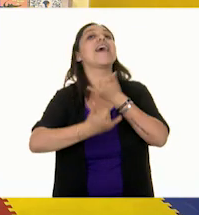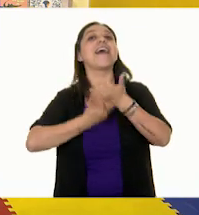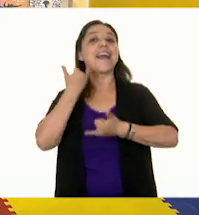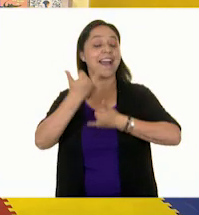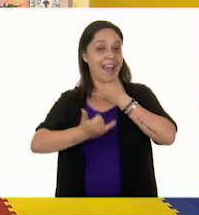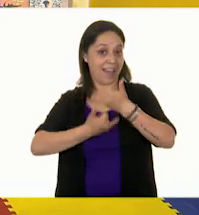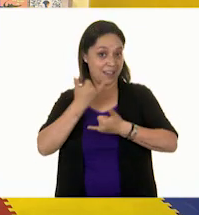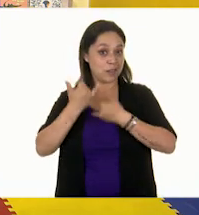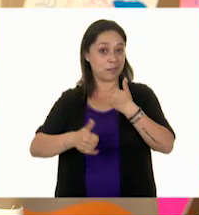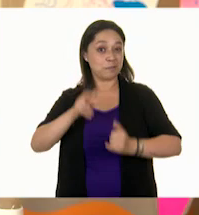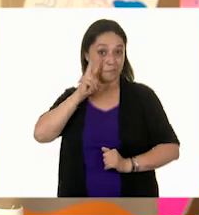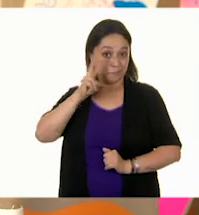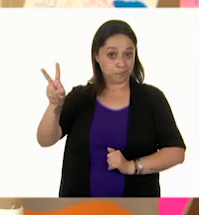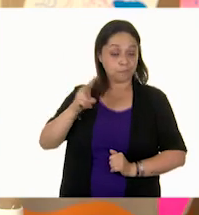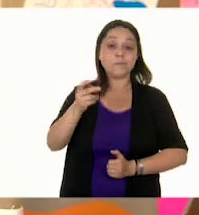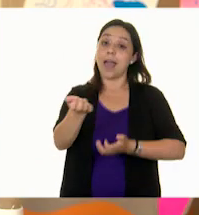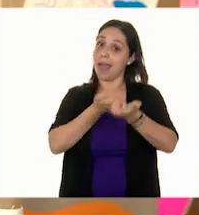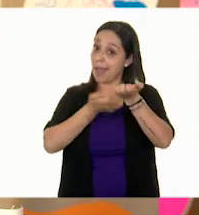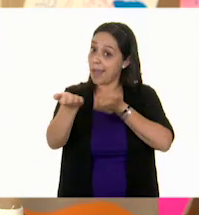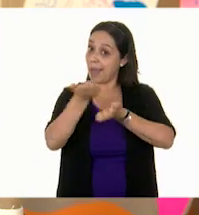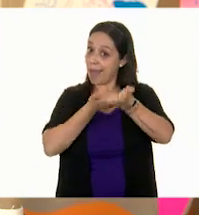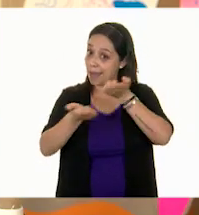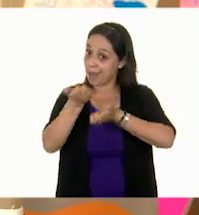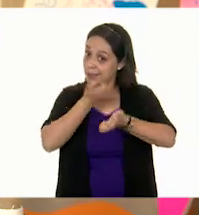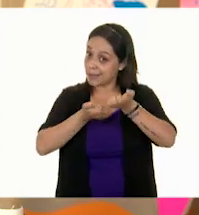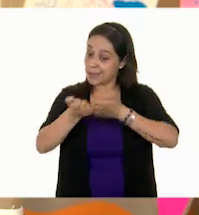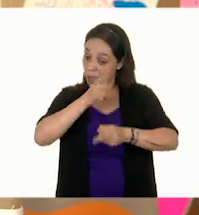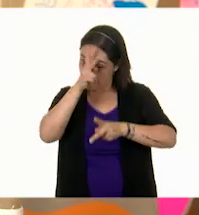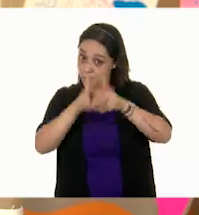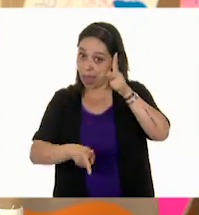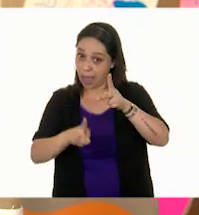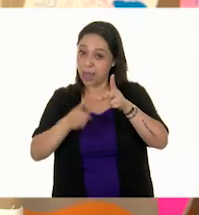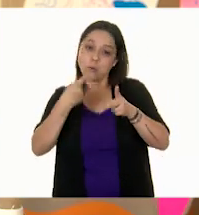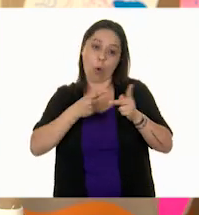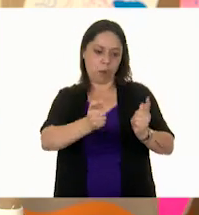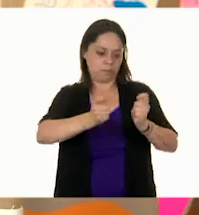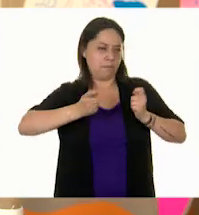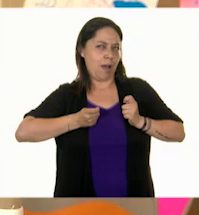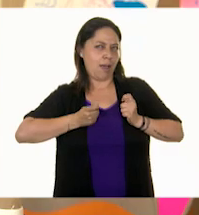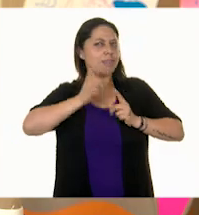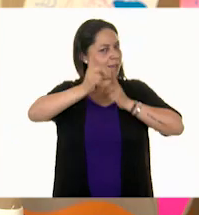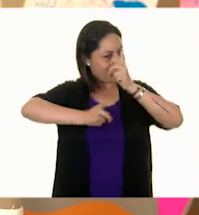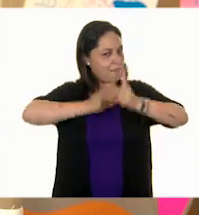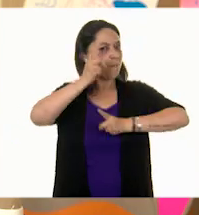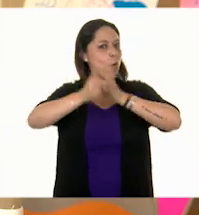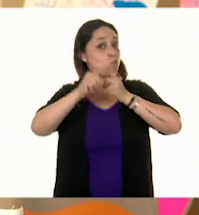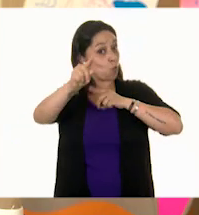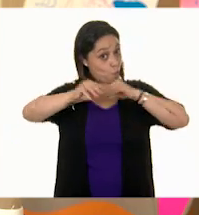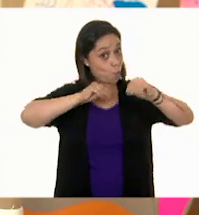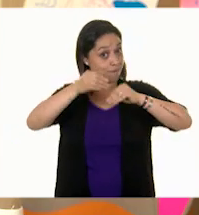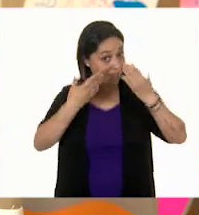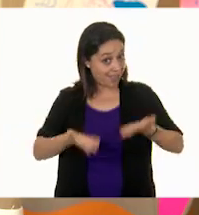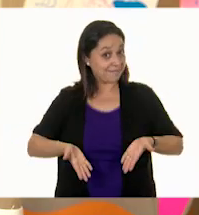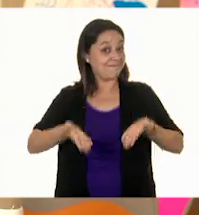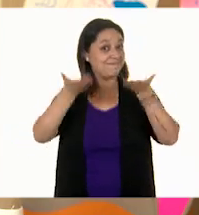Entonces vamos con la siguiente pausa activa para jugar a que somos deportistas. Y muévete.